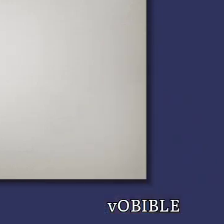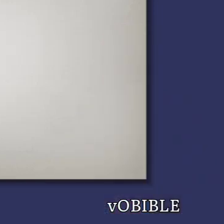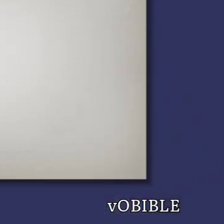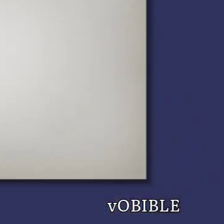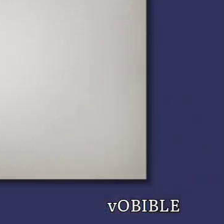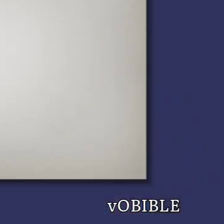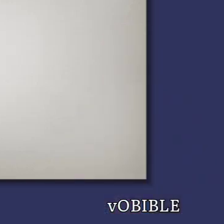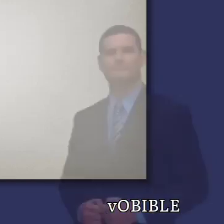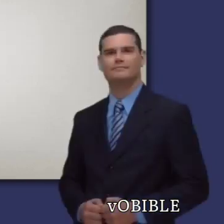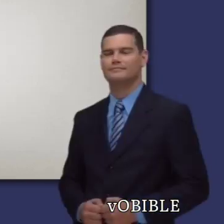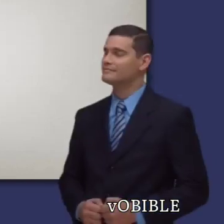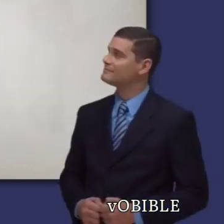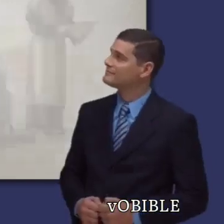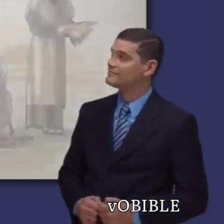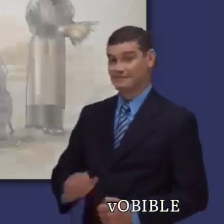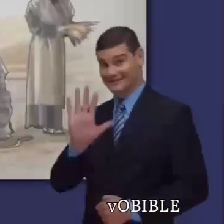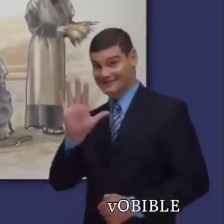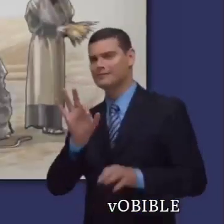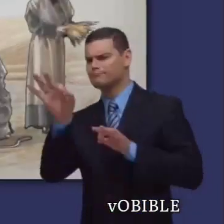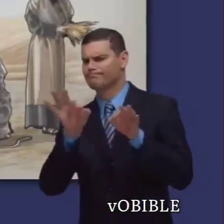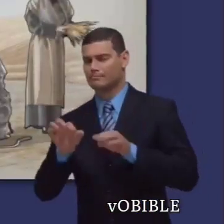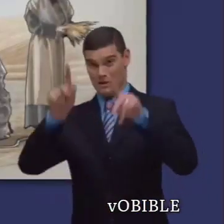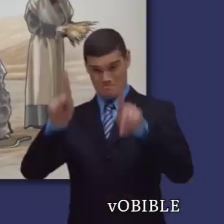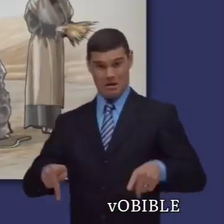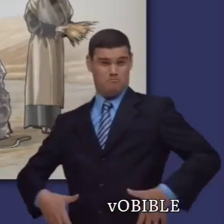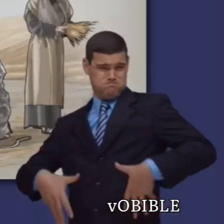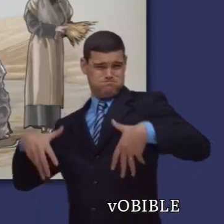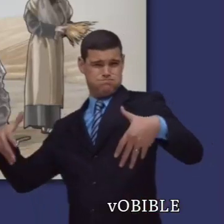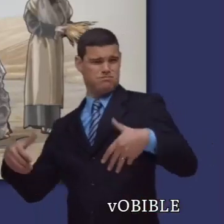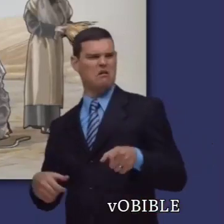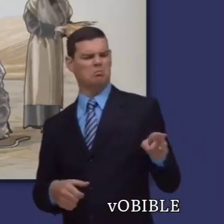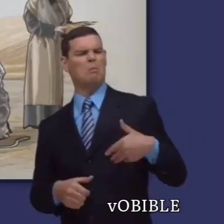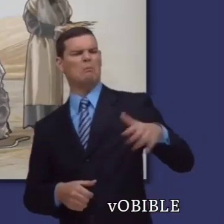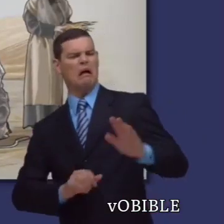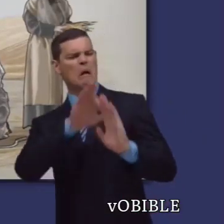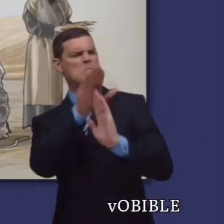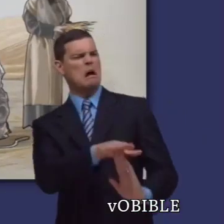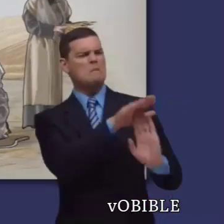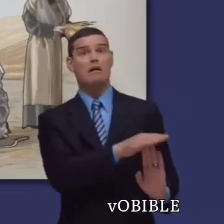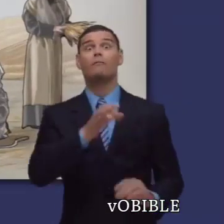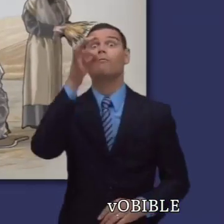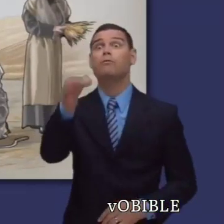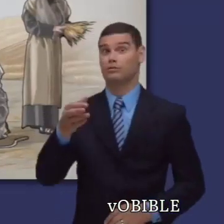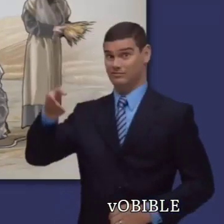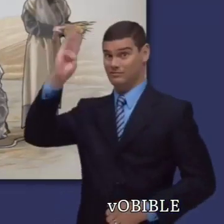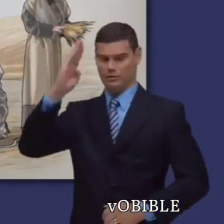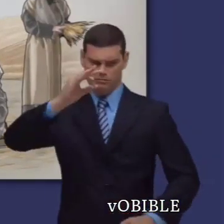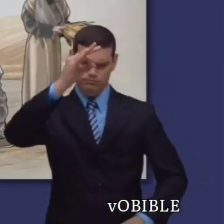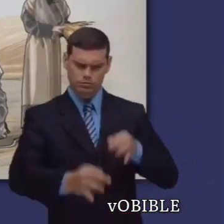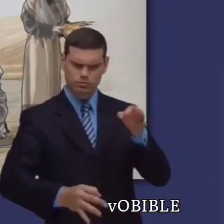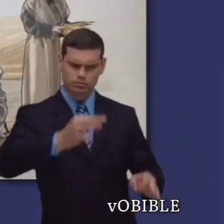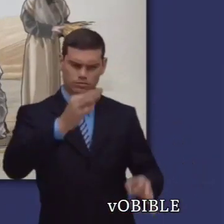nosotros. El capítulo 5 dice que las personas ricas y poderosas que oprimen a otros tendrán